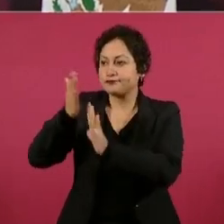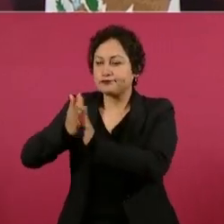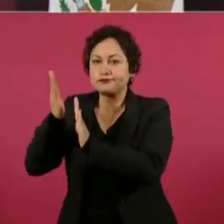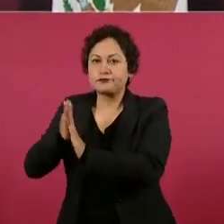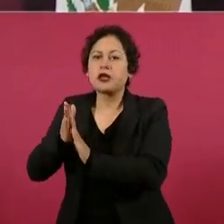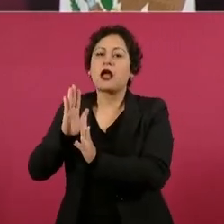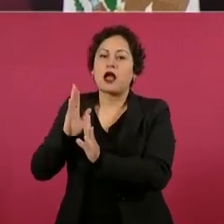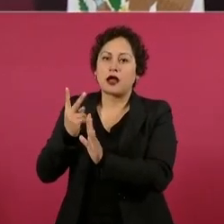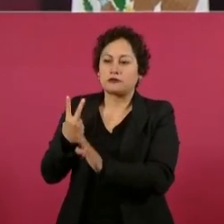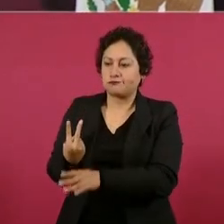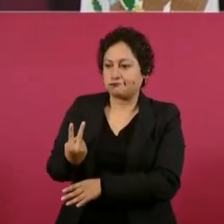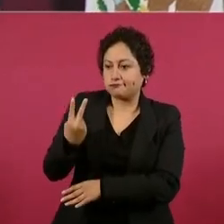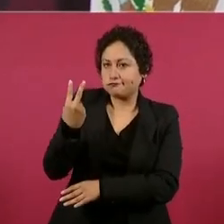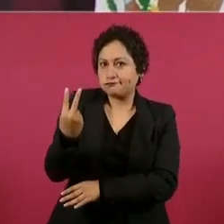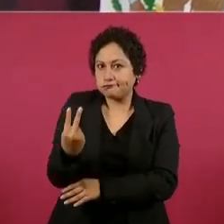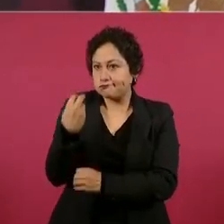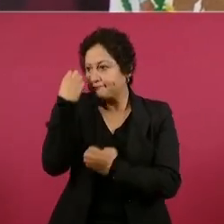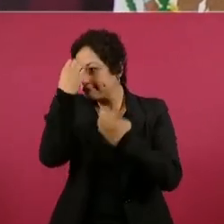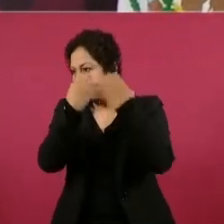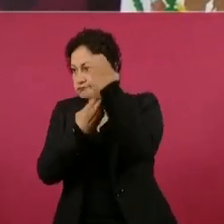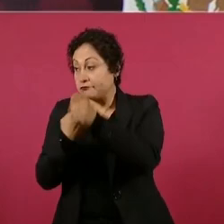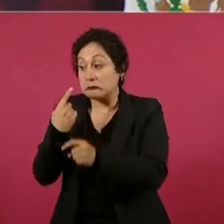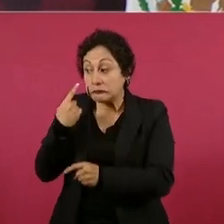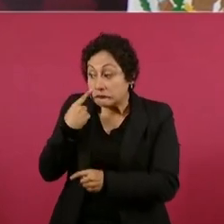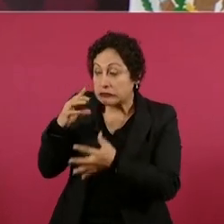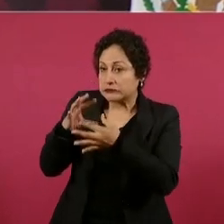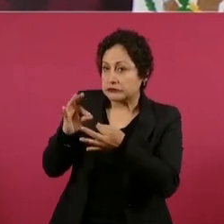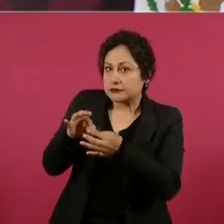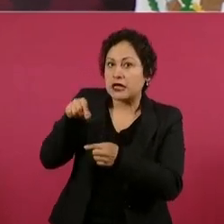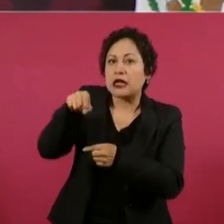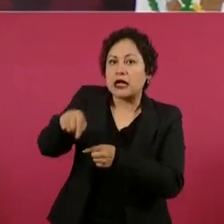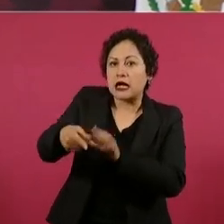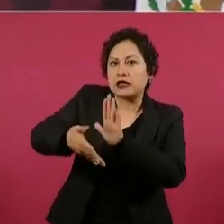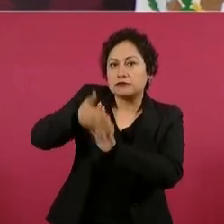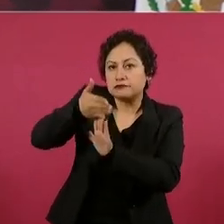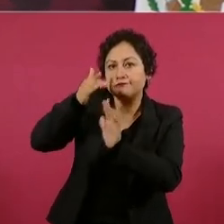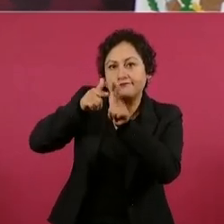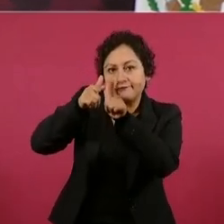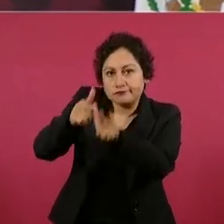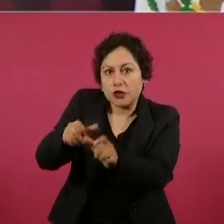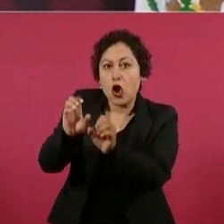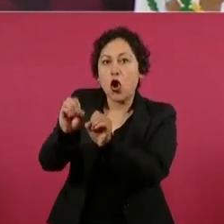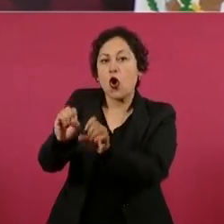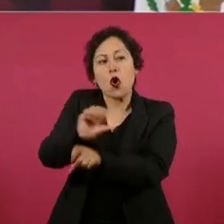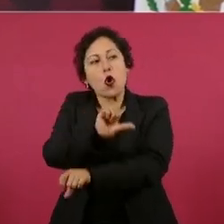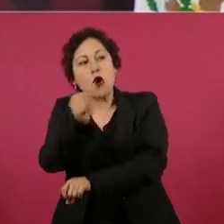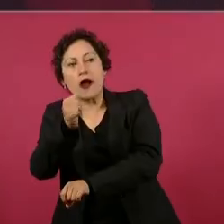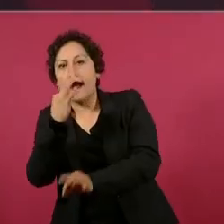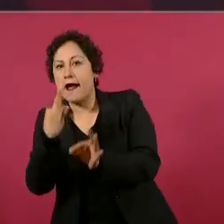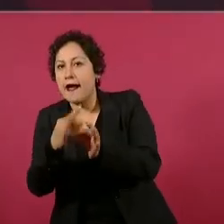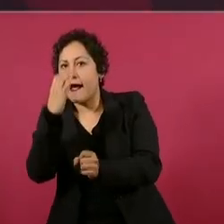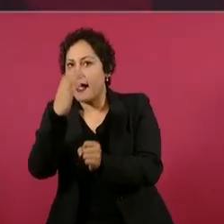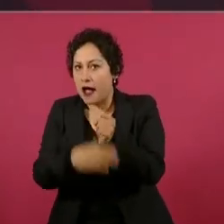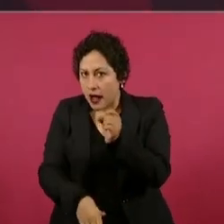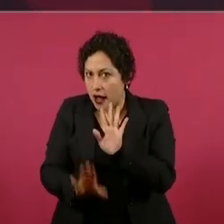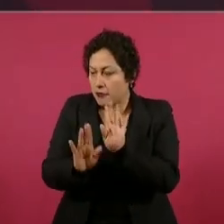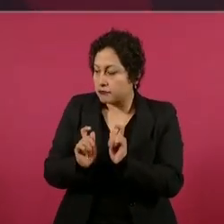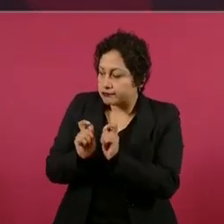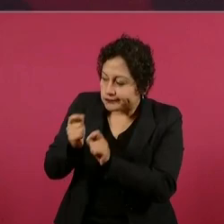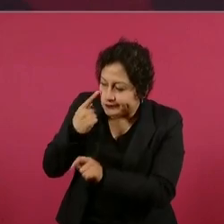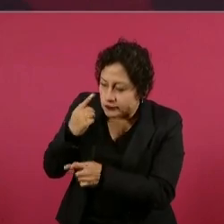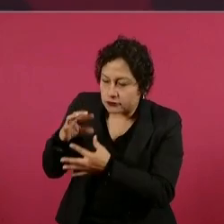lo que se terminó, lo que está en proceso, lo que ella está